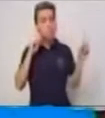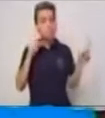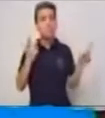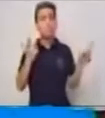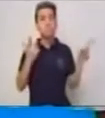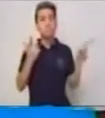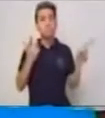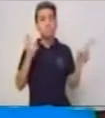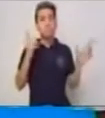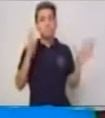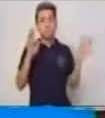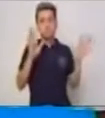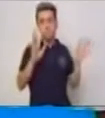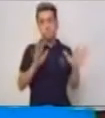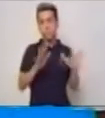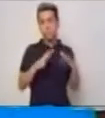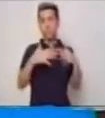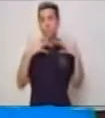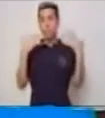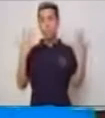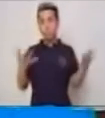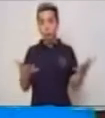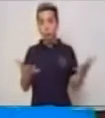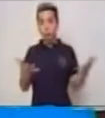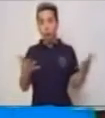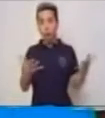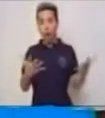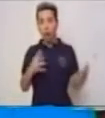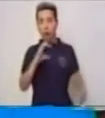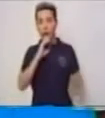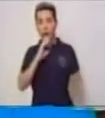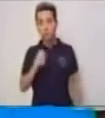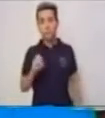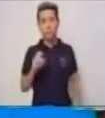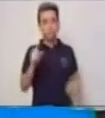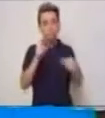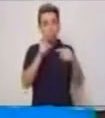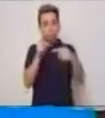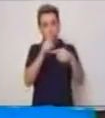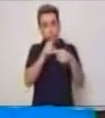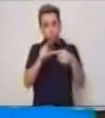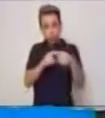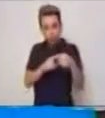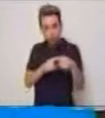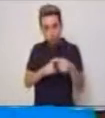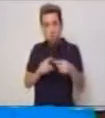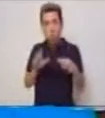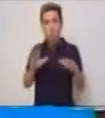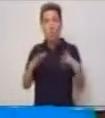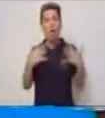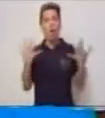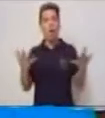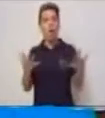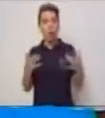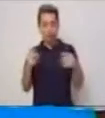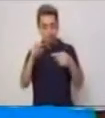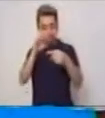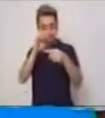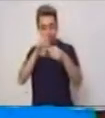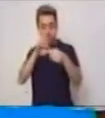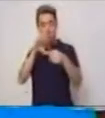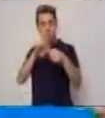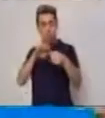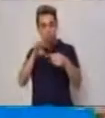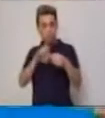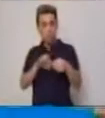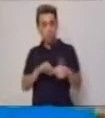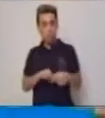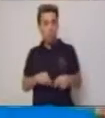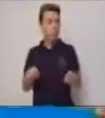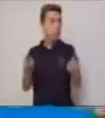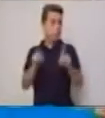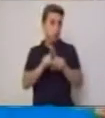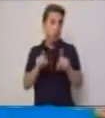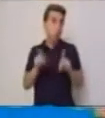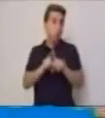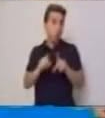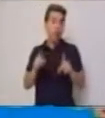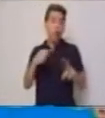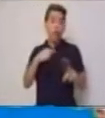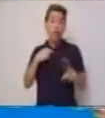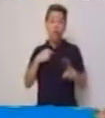es el sujeto y cuál es el predicado. Incluso cuando nosotros mencionamos una oración exclamativa